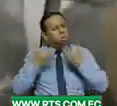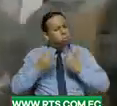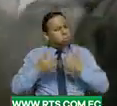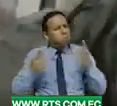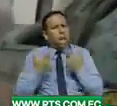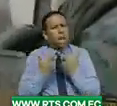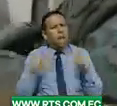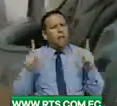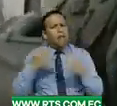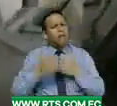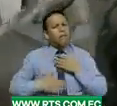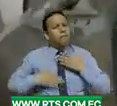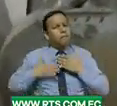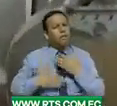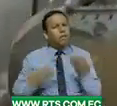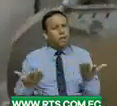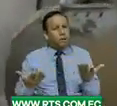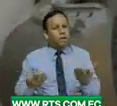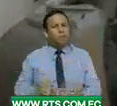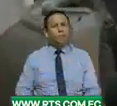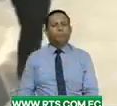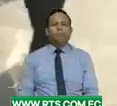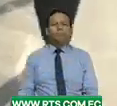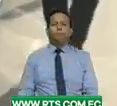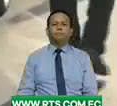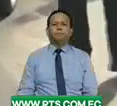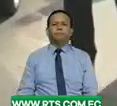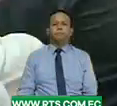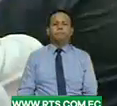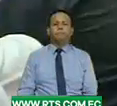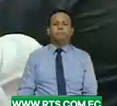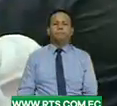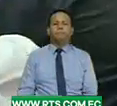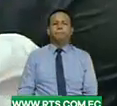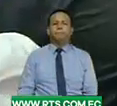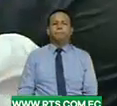Con cámara de Michael Arámbulo, informó Jorge Escobar.